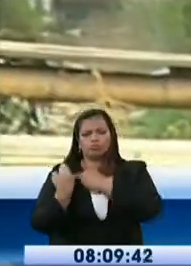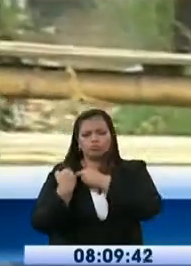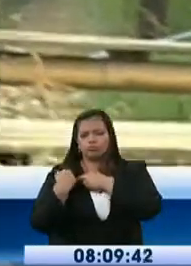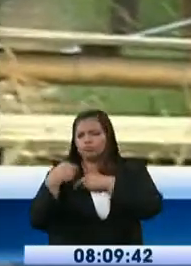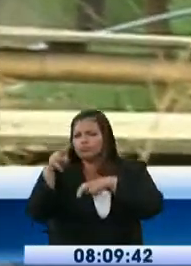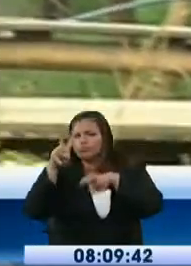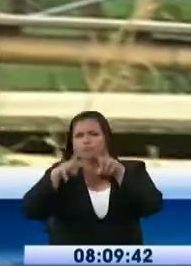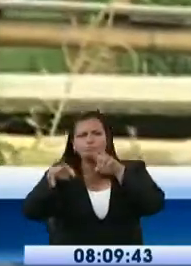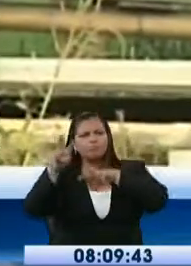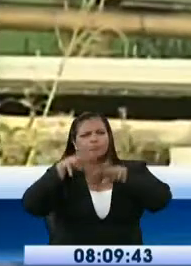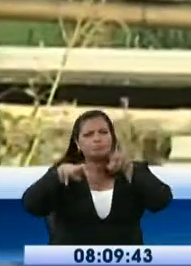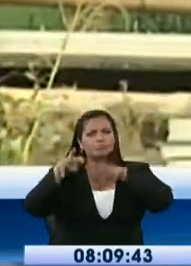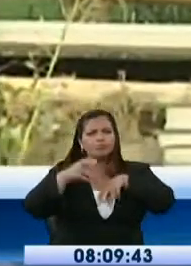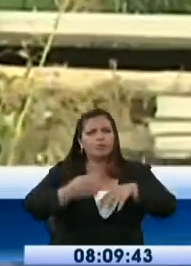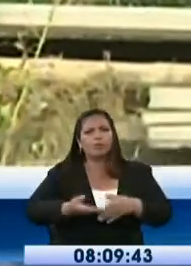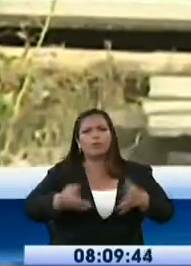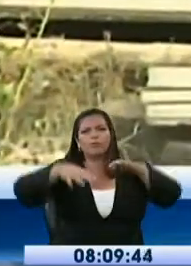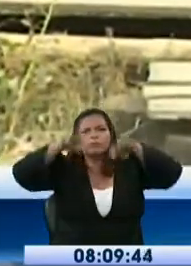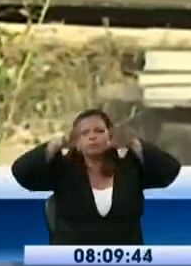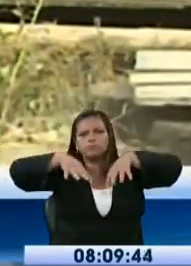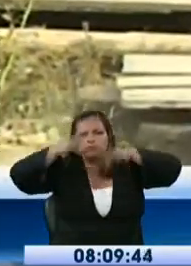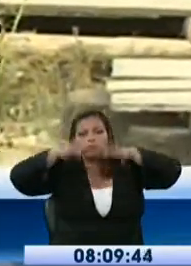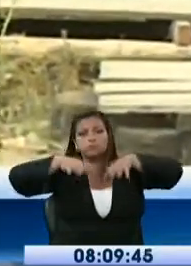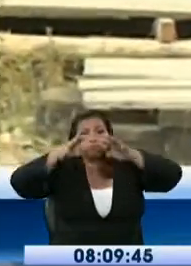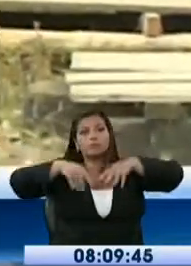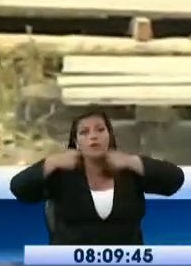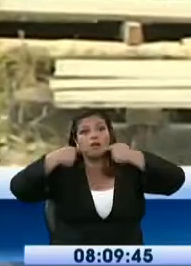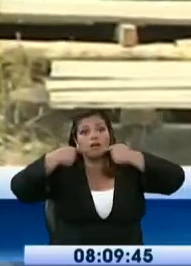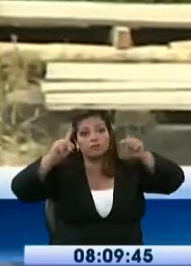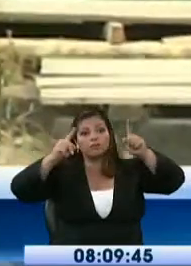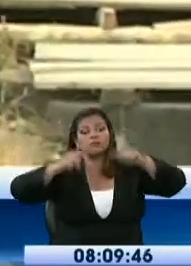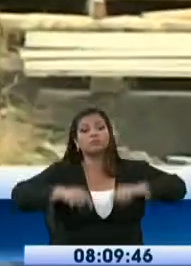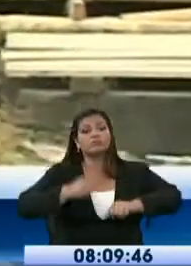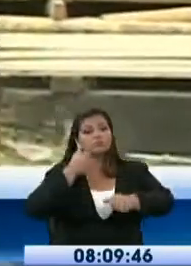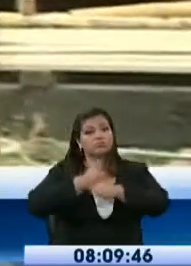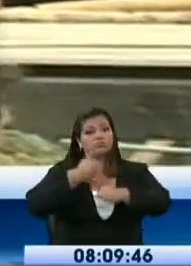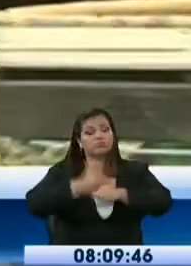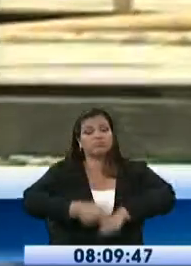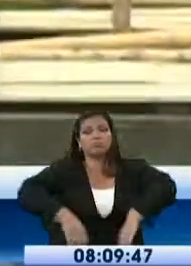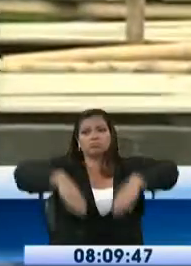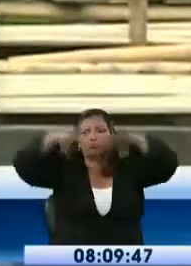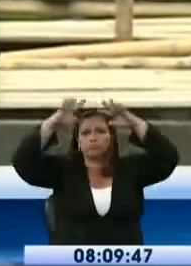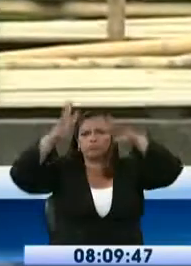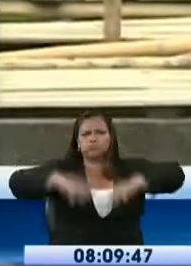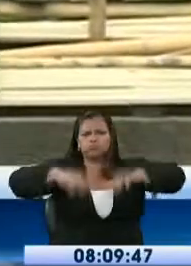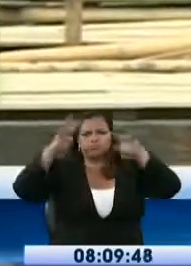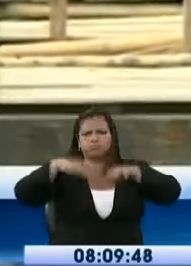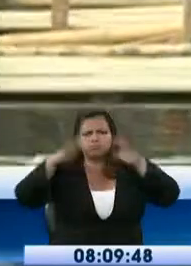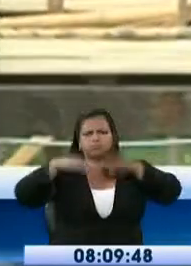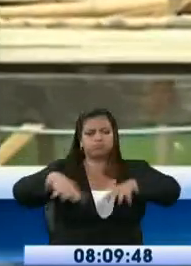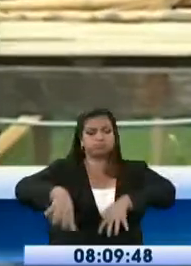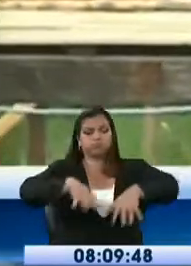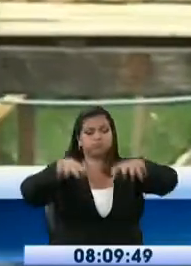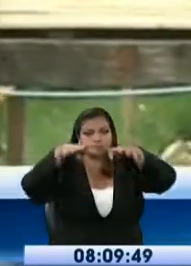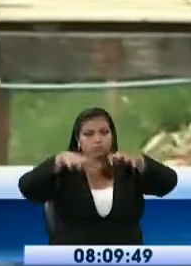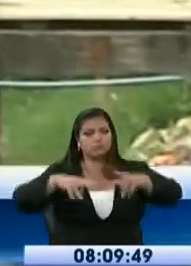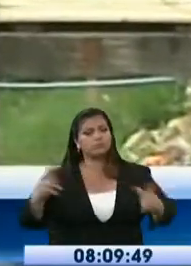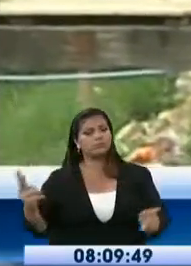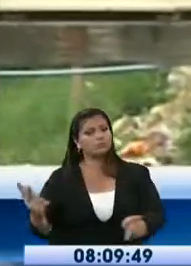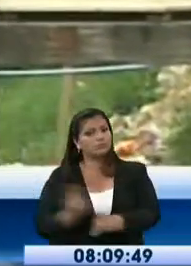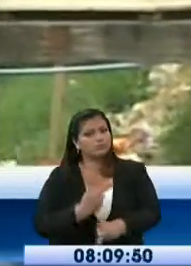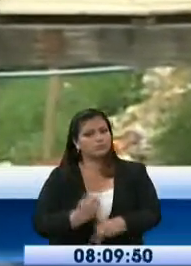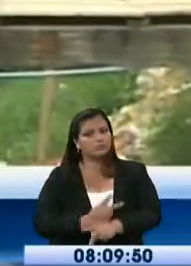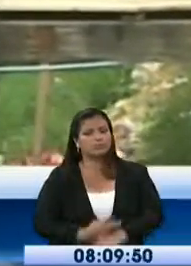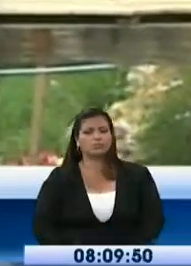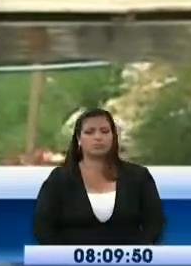fuertes. Entonces, con más razón, en esta oportunidad hay que dejar de botar desechos en las zanjas. Sí, eso,